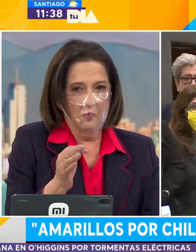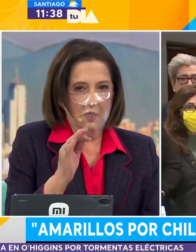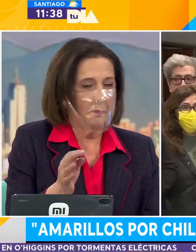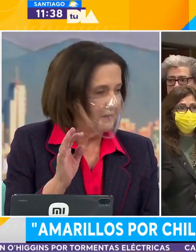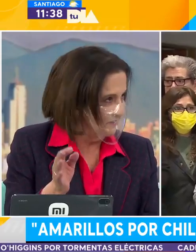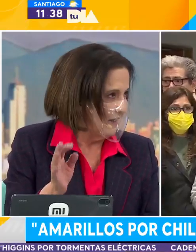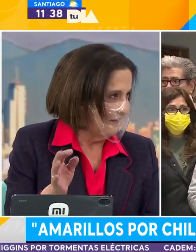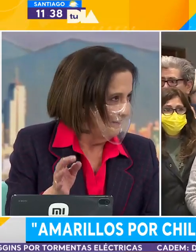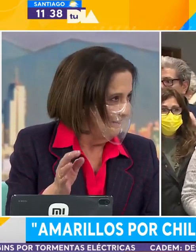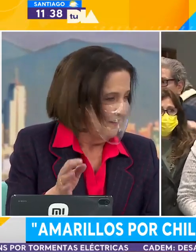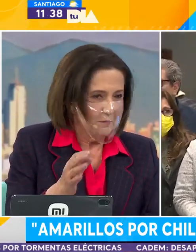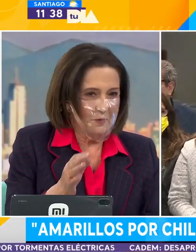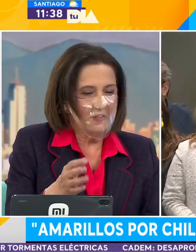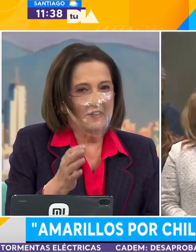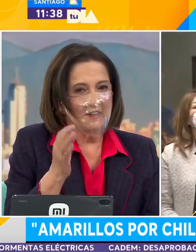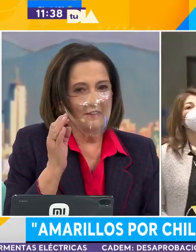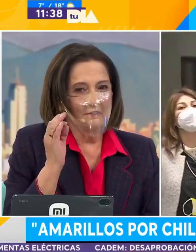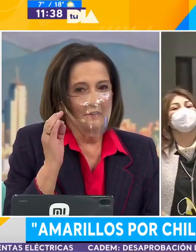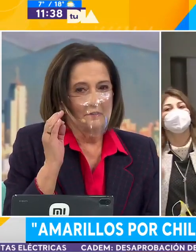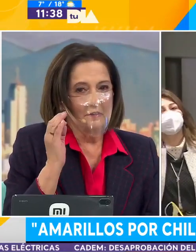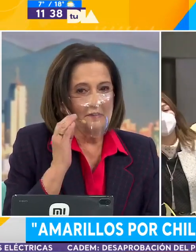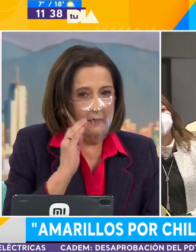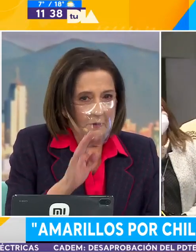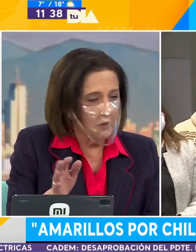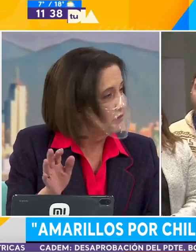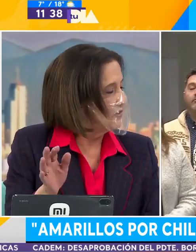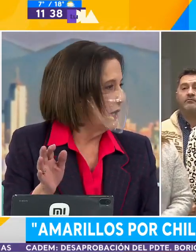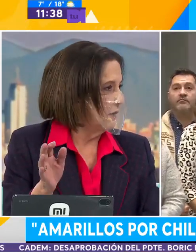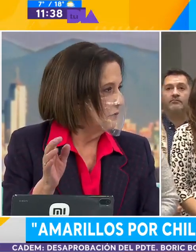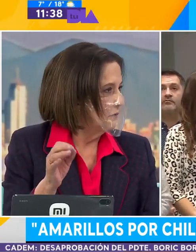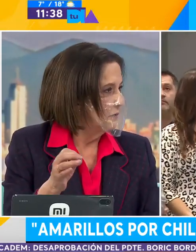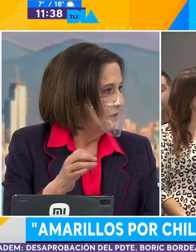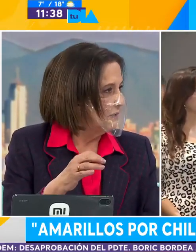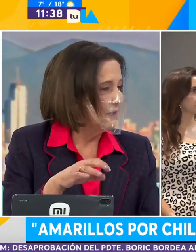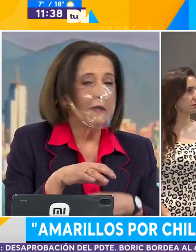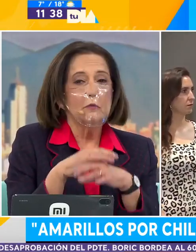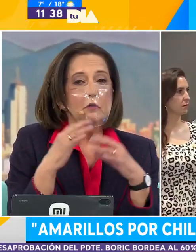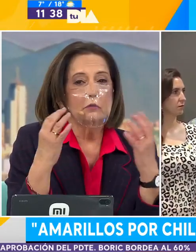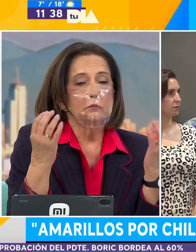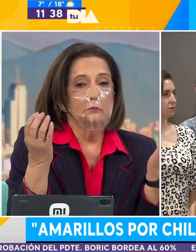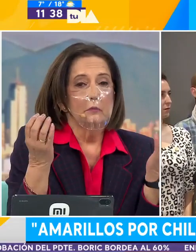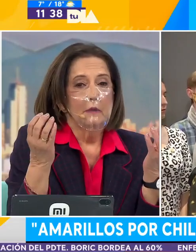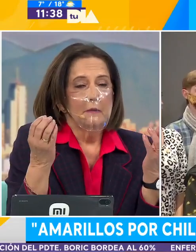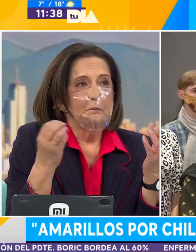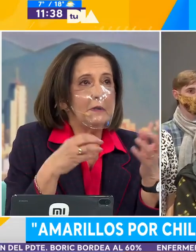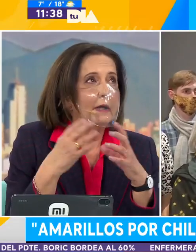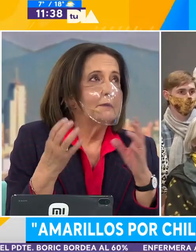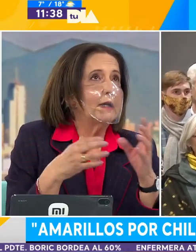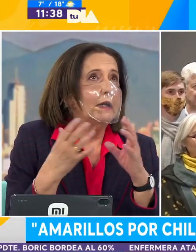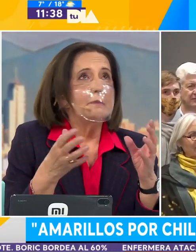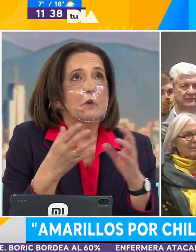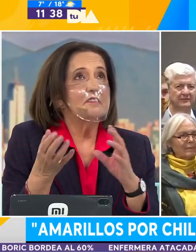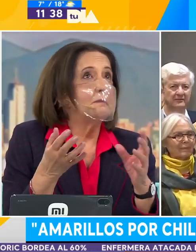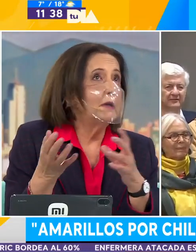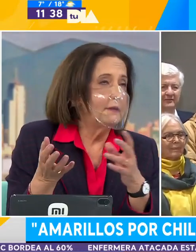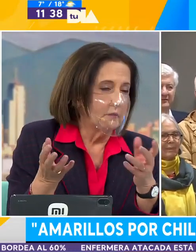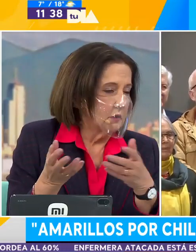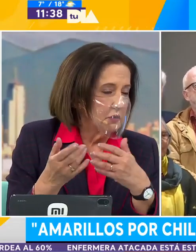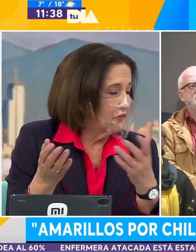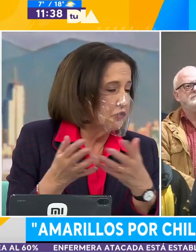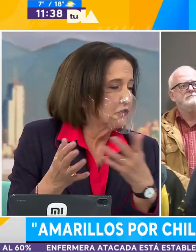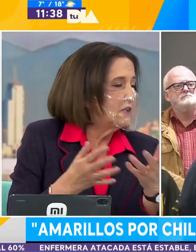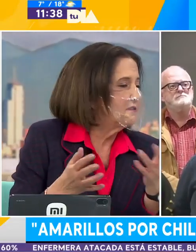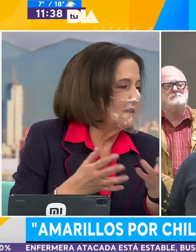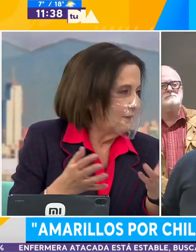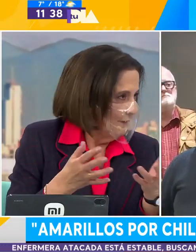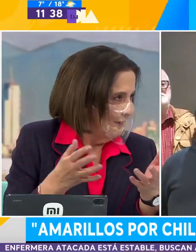situación muy especial porque se eliminó el Senado y tenemos un bicameralismo asimétrico que